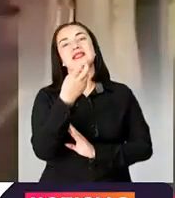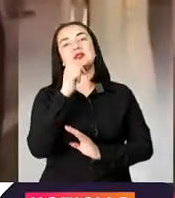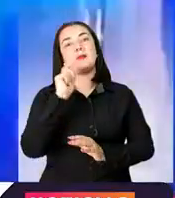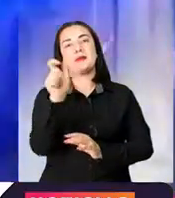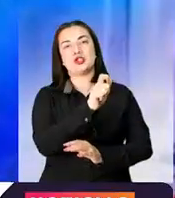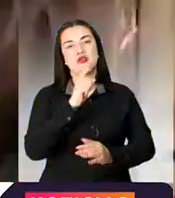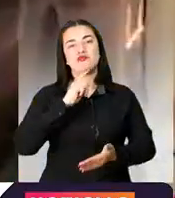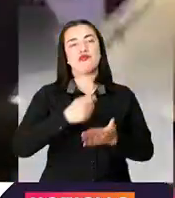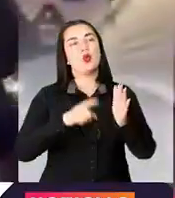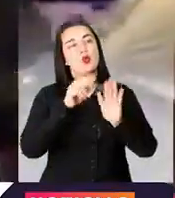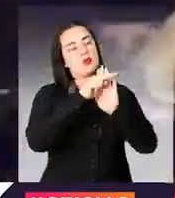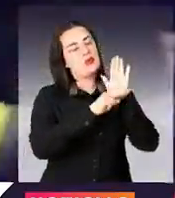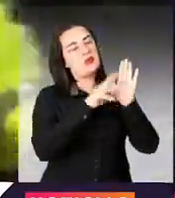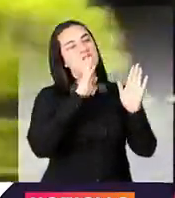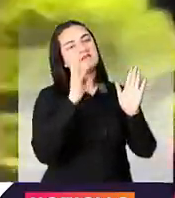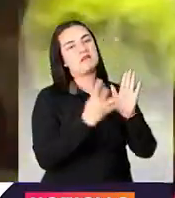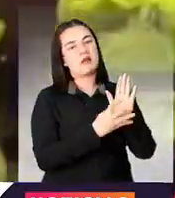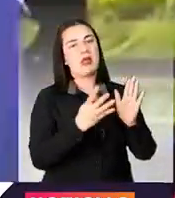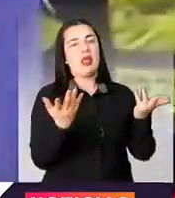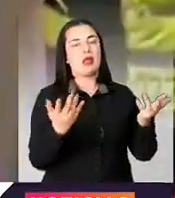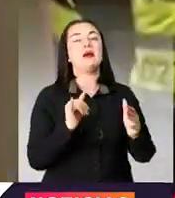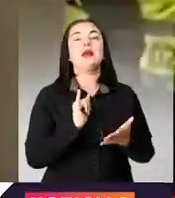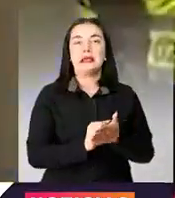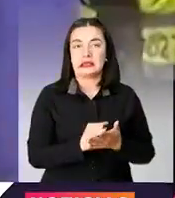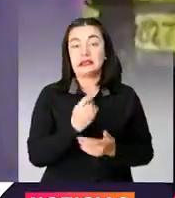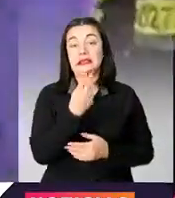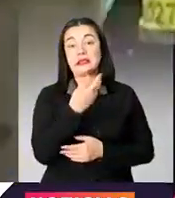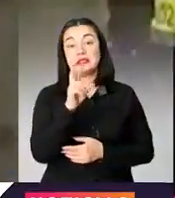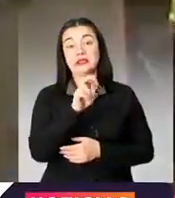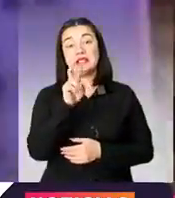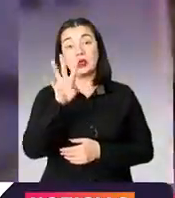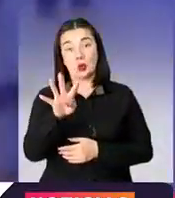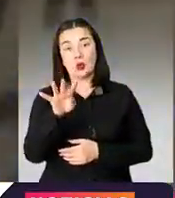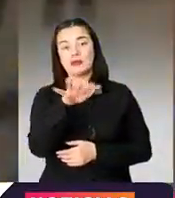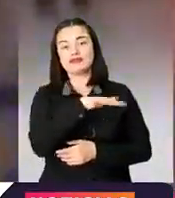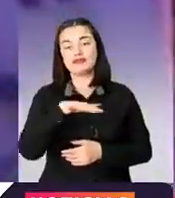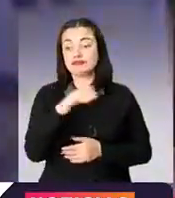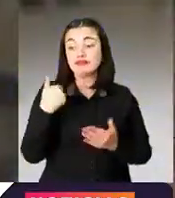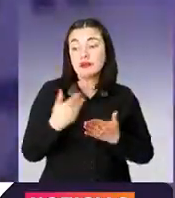infringir la medida de aislamiento y 374 en las últimas 24 horas.